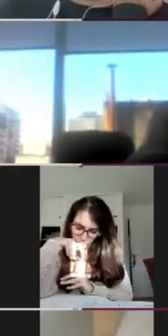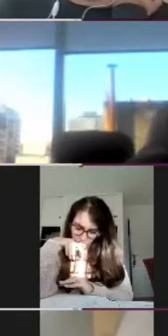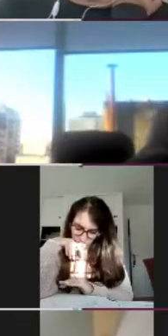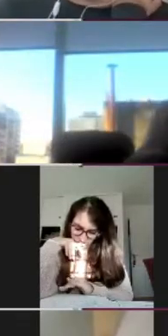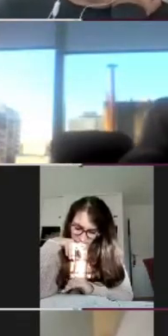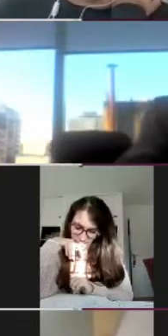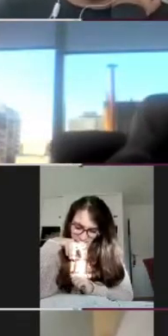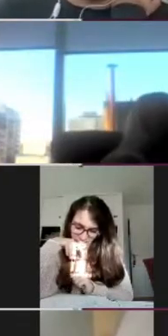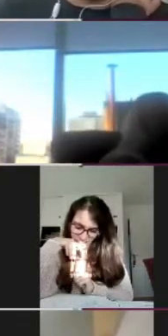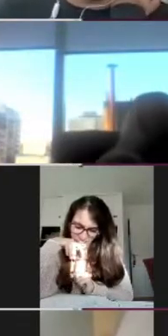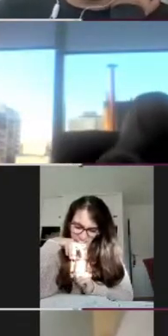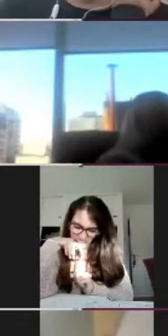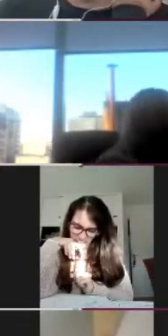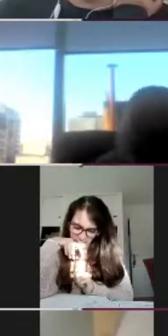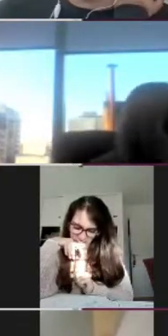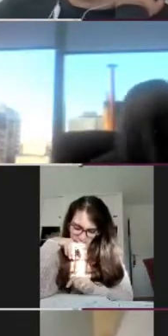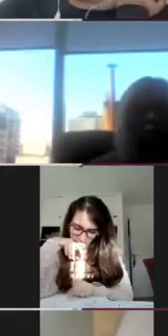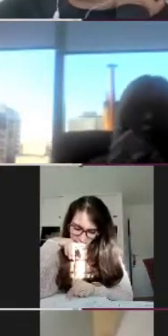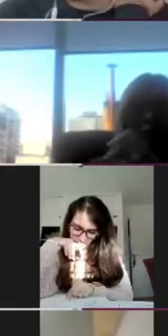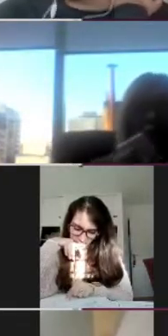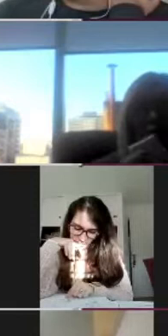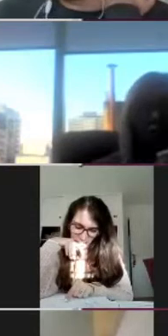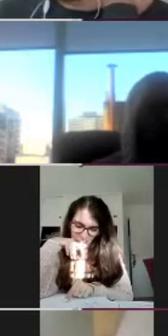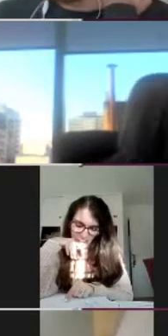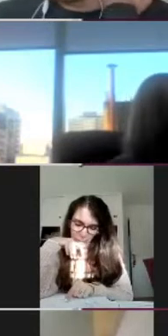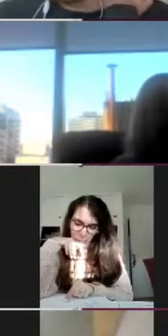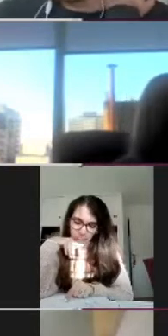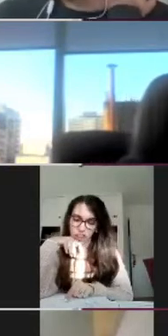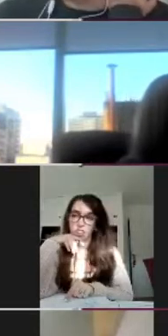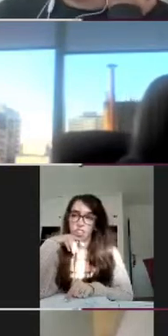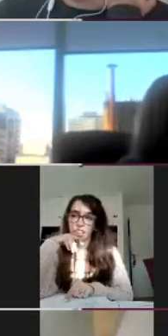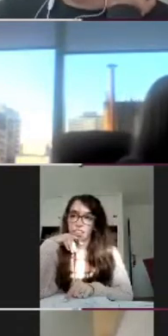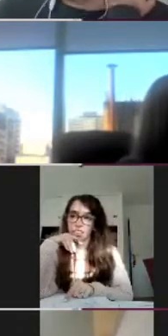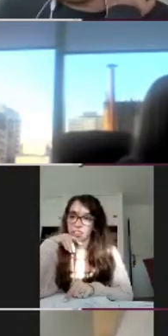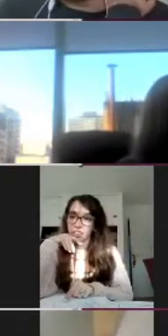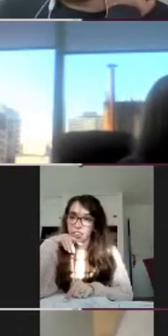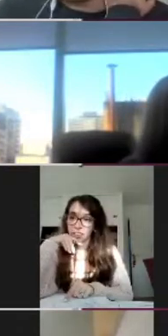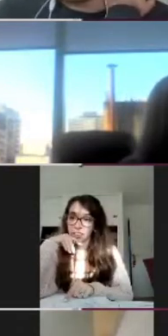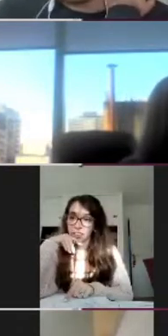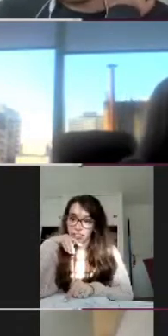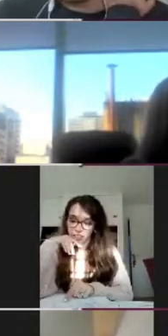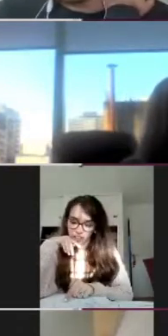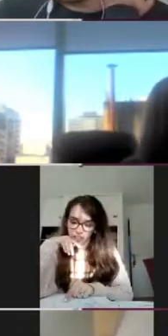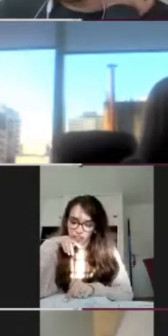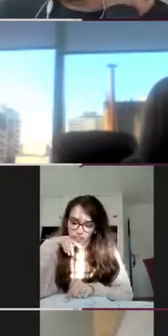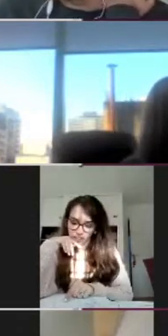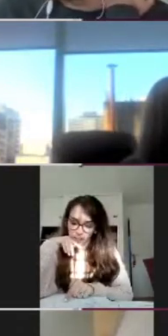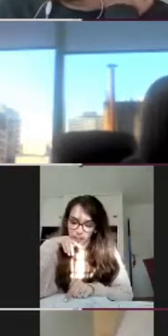Cuando dice haber A ver, corregido. Sí, ¿cuánto da eso? de jubilación corregido. Sí, eso.